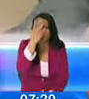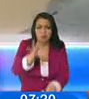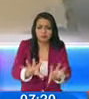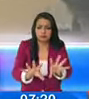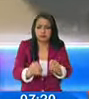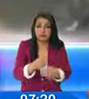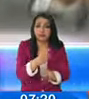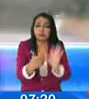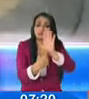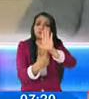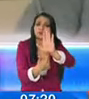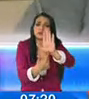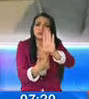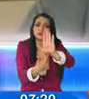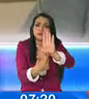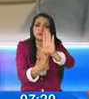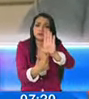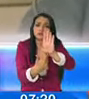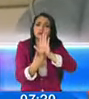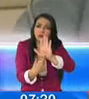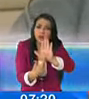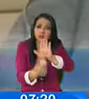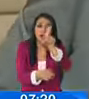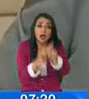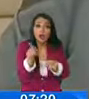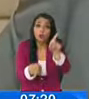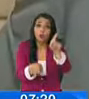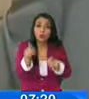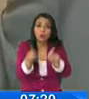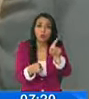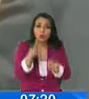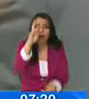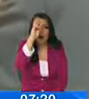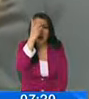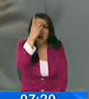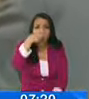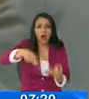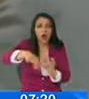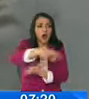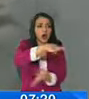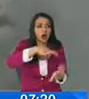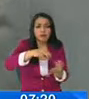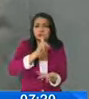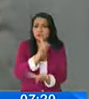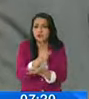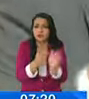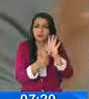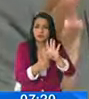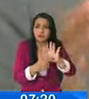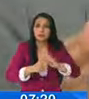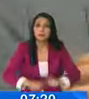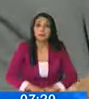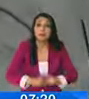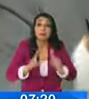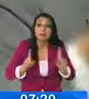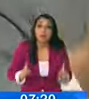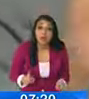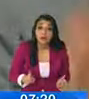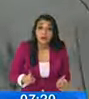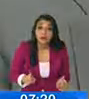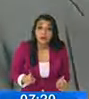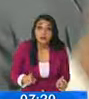porque aquí nuevamente tratarán de tergiversar las cosas. Sin embargo, aquí no ha